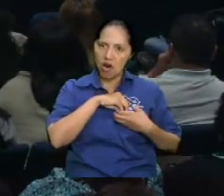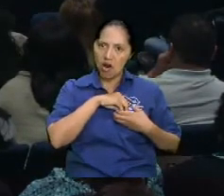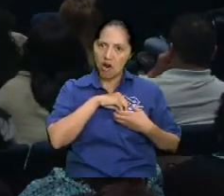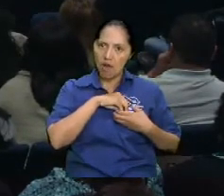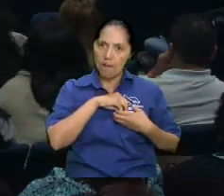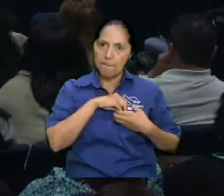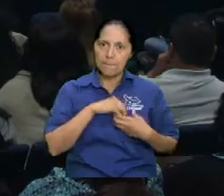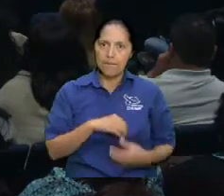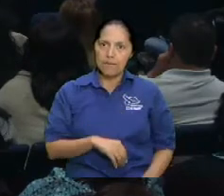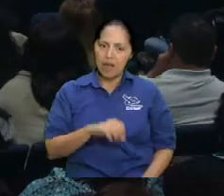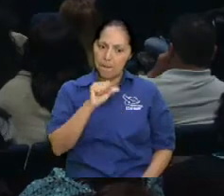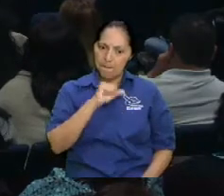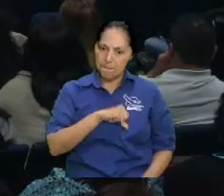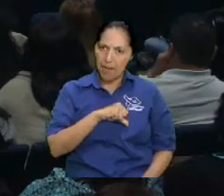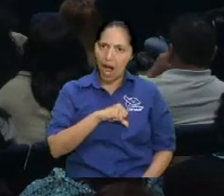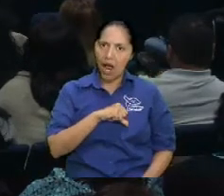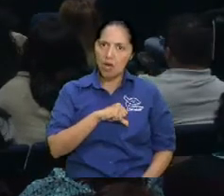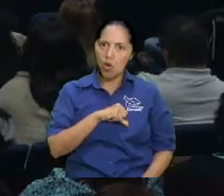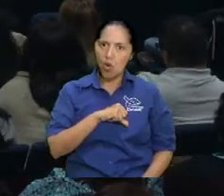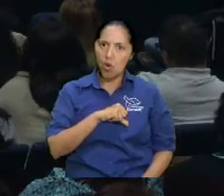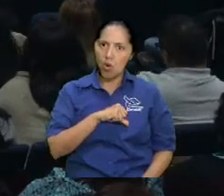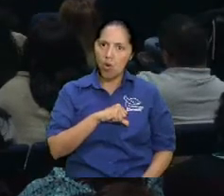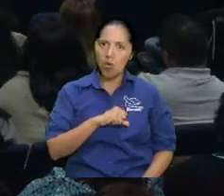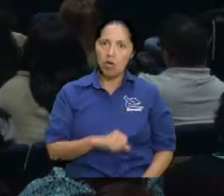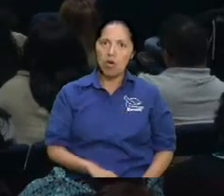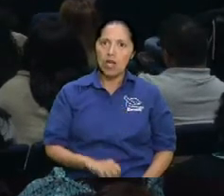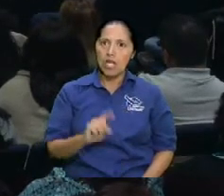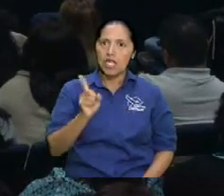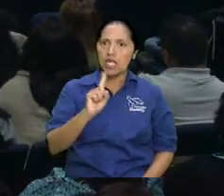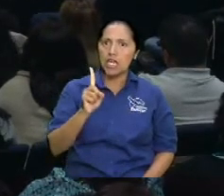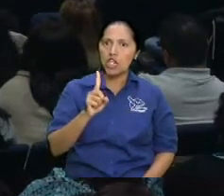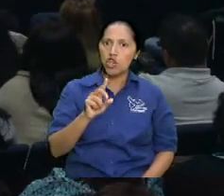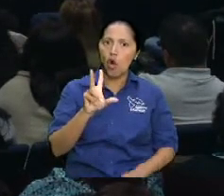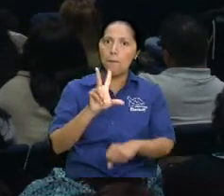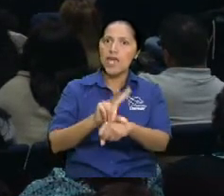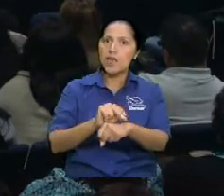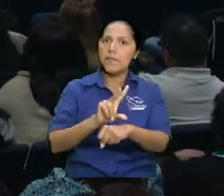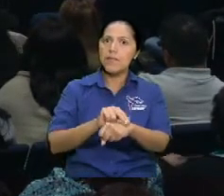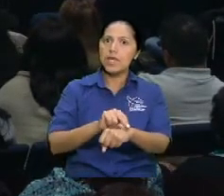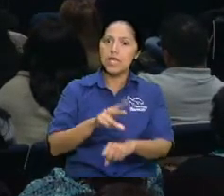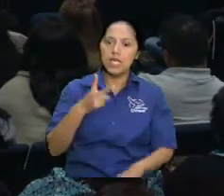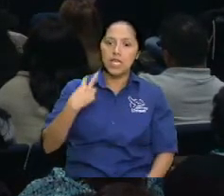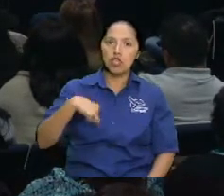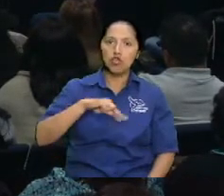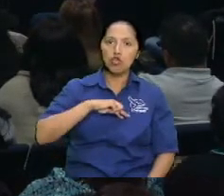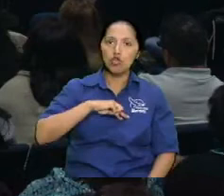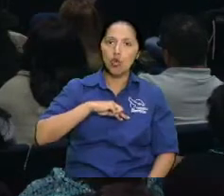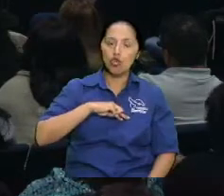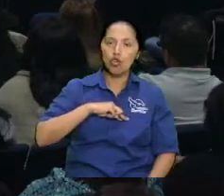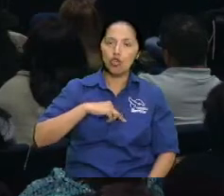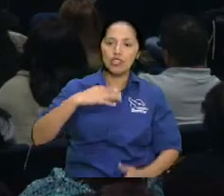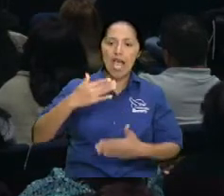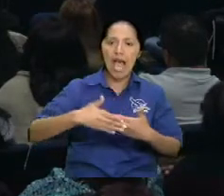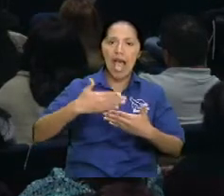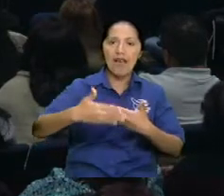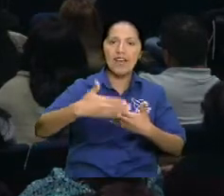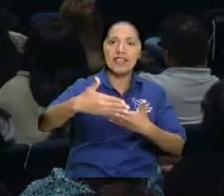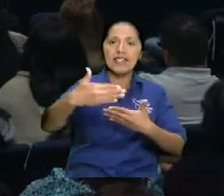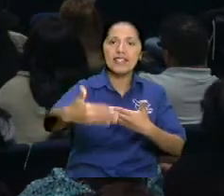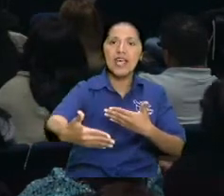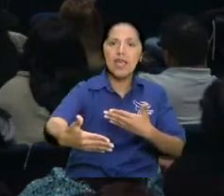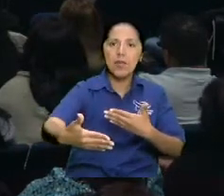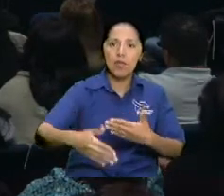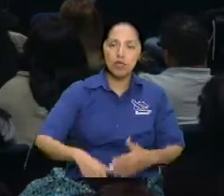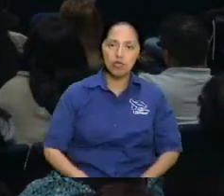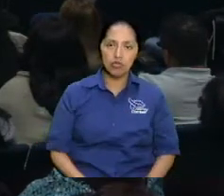qué? Debe de haber un misterio, debe haber un secreto. Dios no quiere que sea así. Yo no creo que Dios